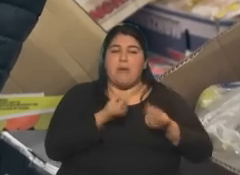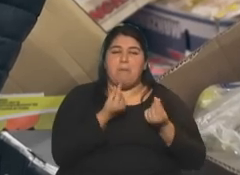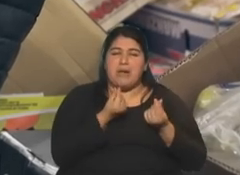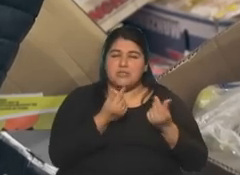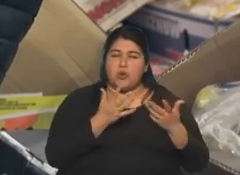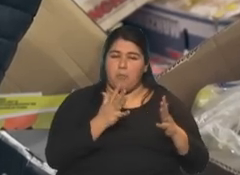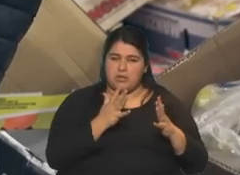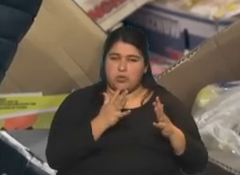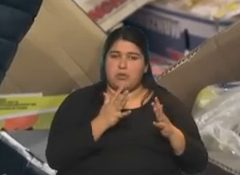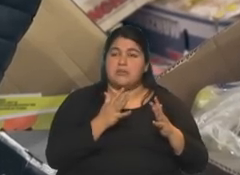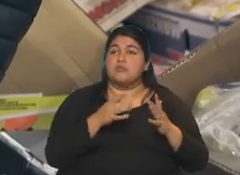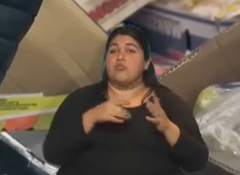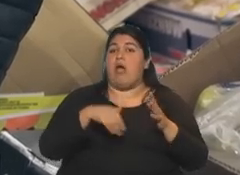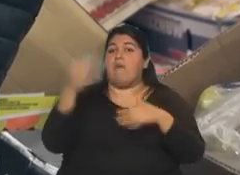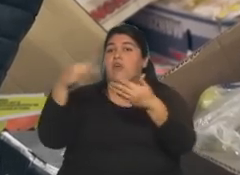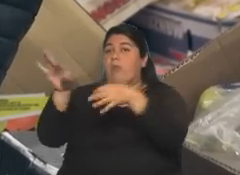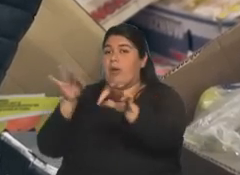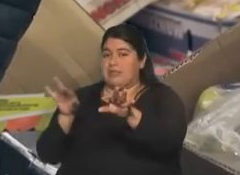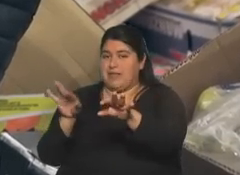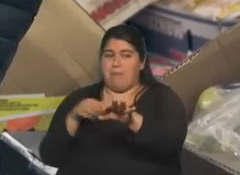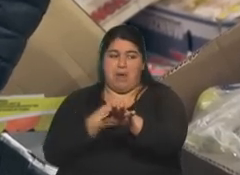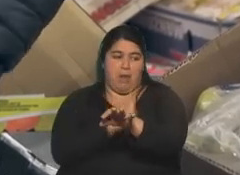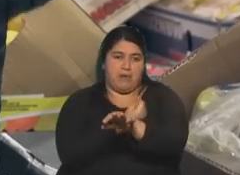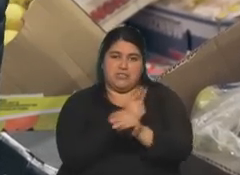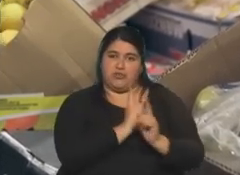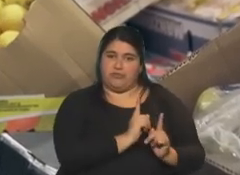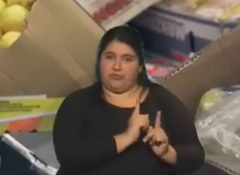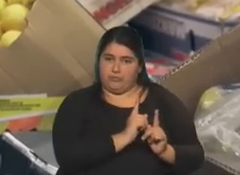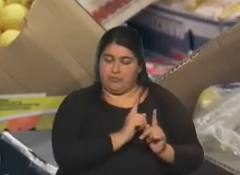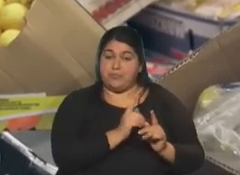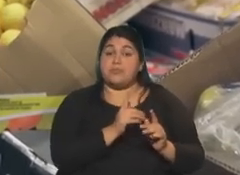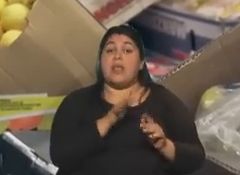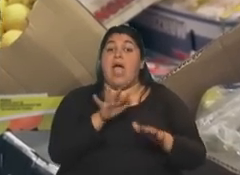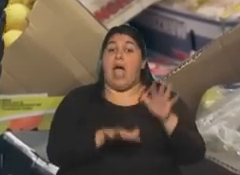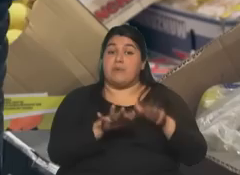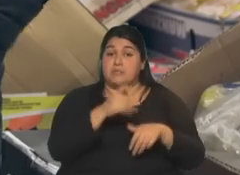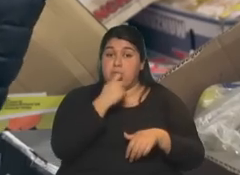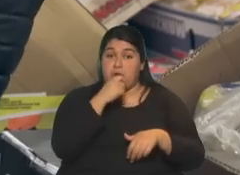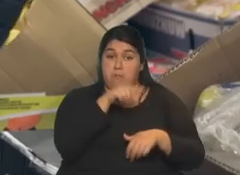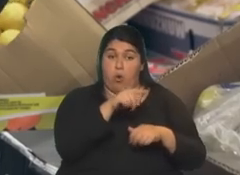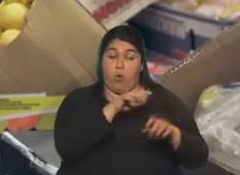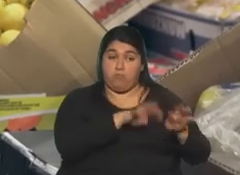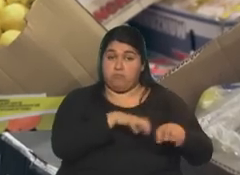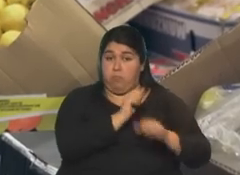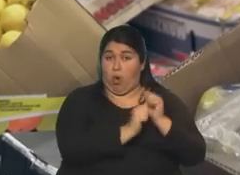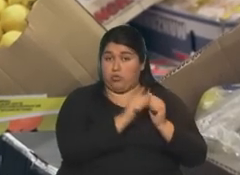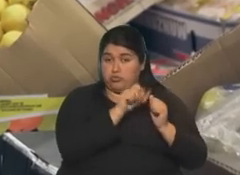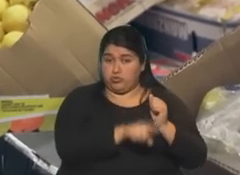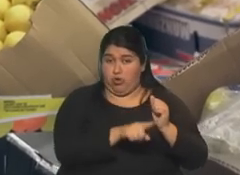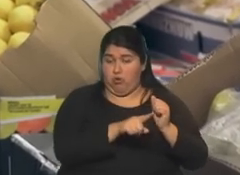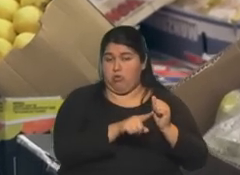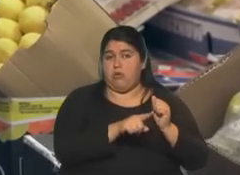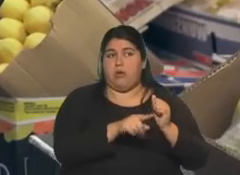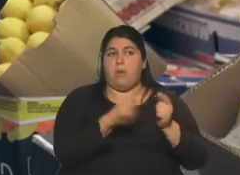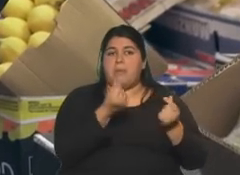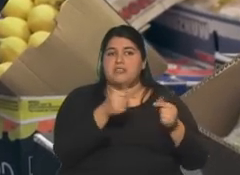lo que se está comercializando para poder defender el precio en el territorio. A veces pasa que el productor no sabe a cuánto se está